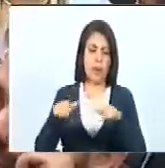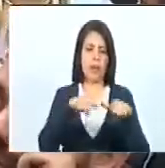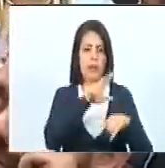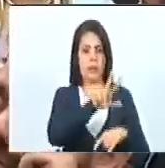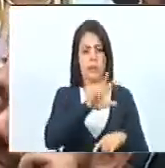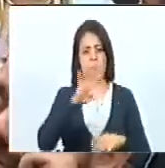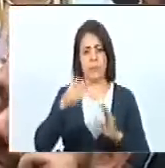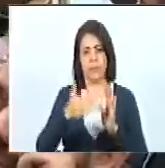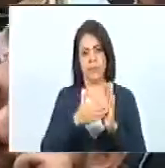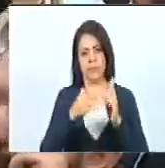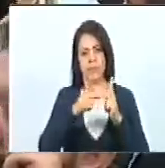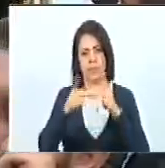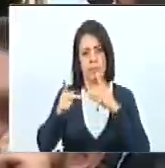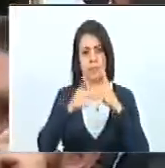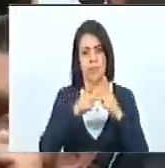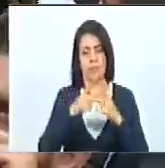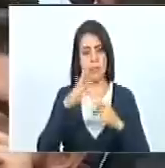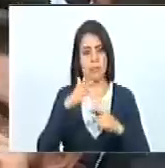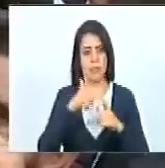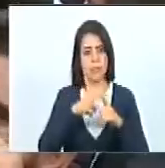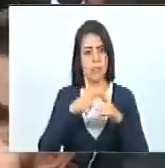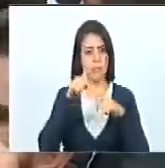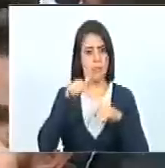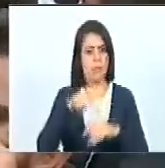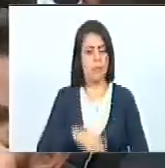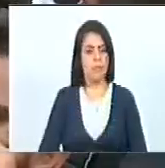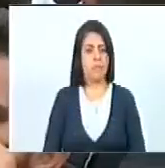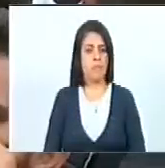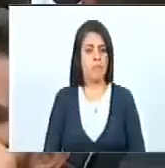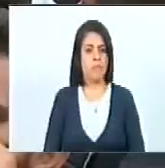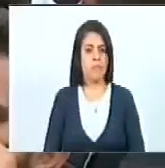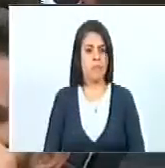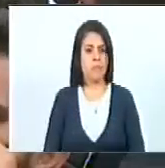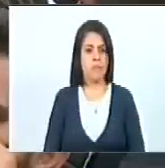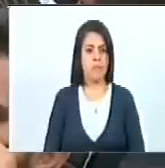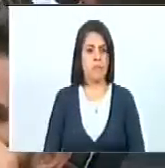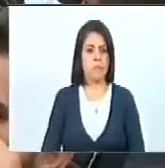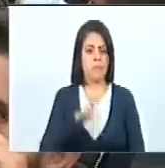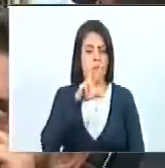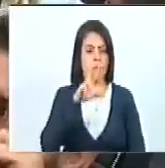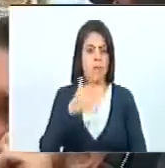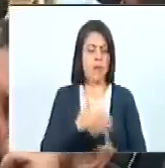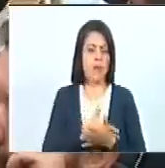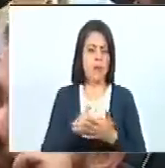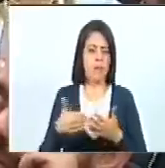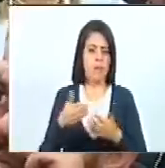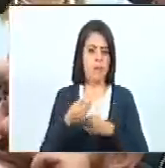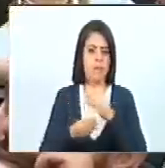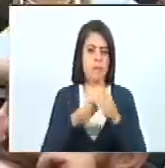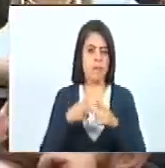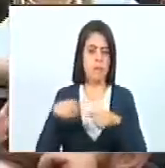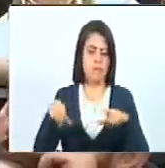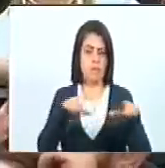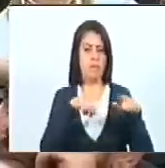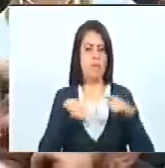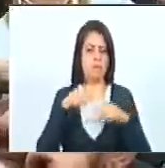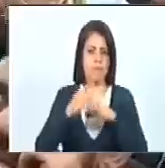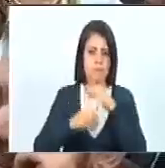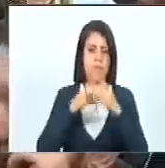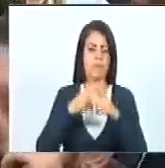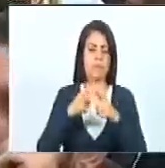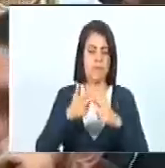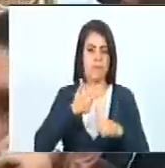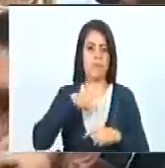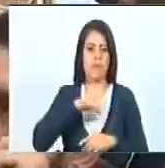34.000 kilómetros cuadrados, aproximadamente casi 3 millones y medio de hectáreas, es una reserva de